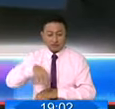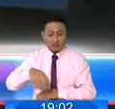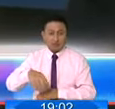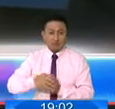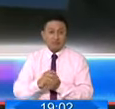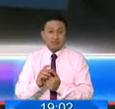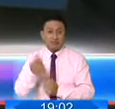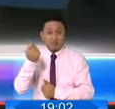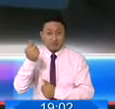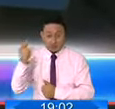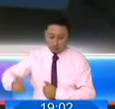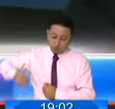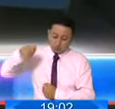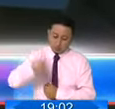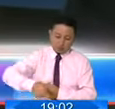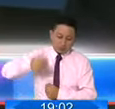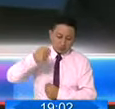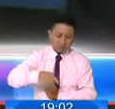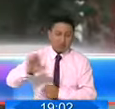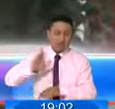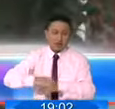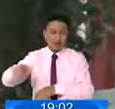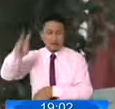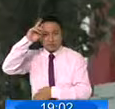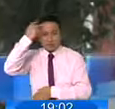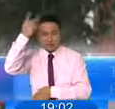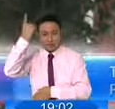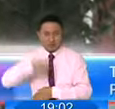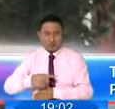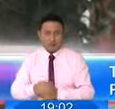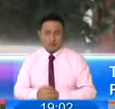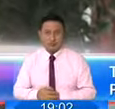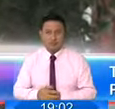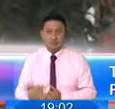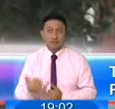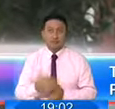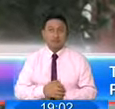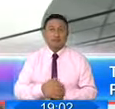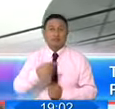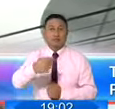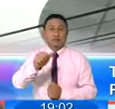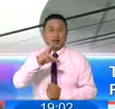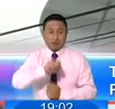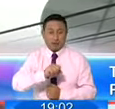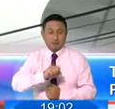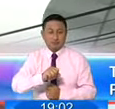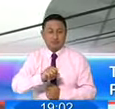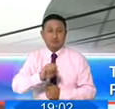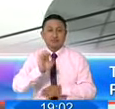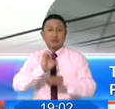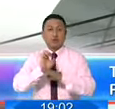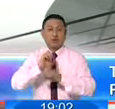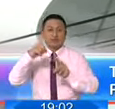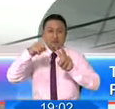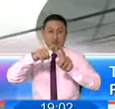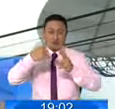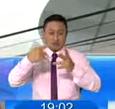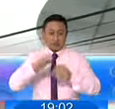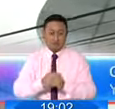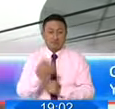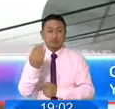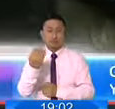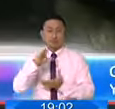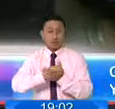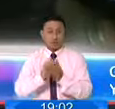cada centavo que mal invirtieron. Mientras tanto, Gama y Ecuador TV han firmado un convenio de cooperación que a partir del 14